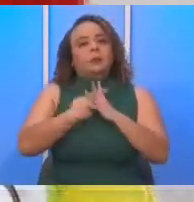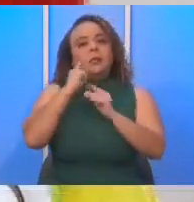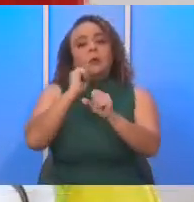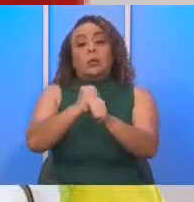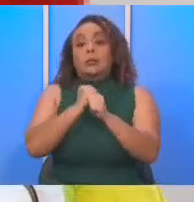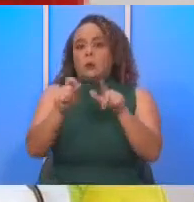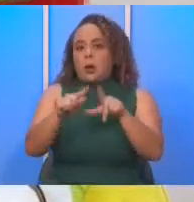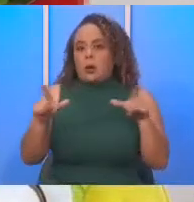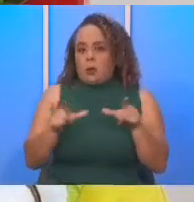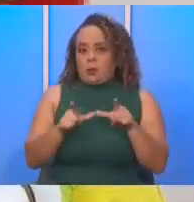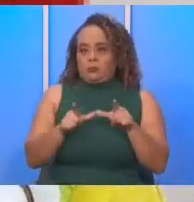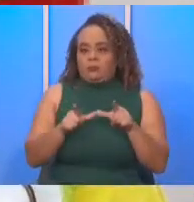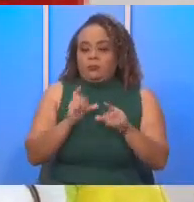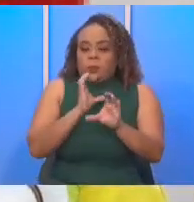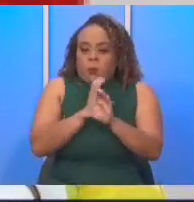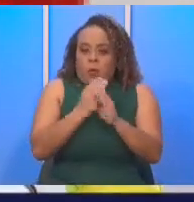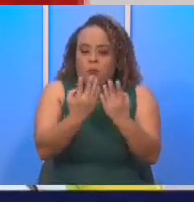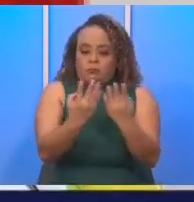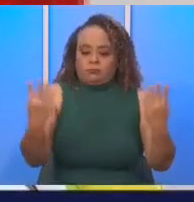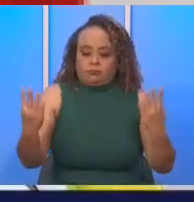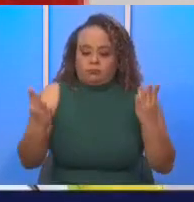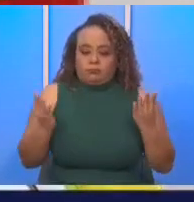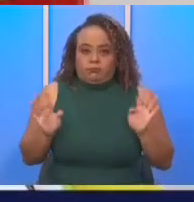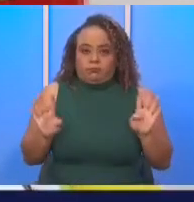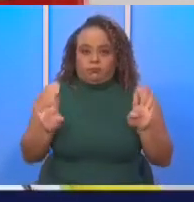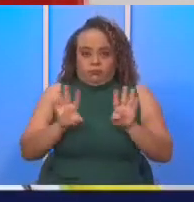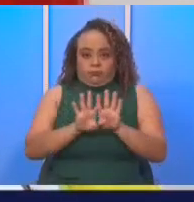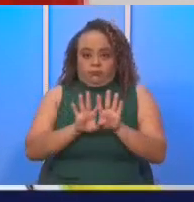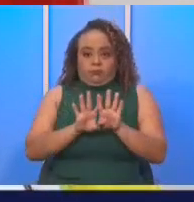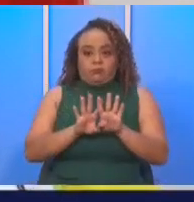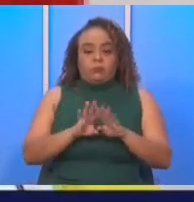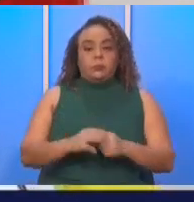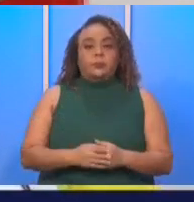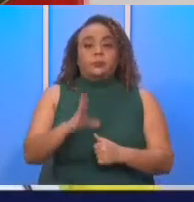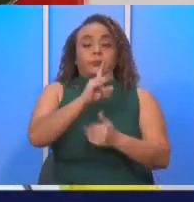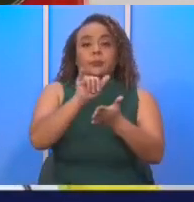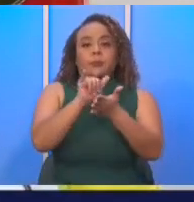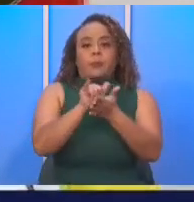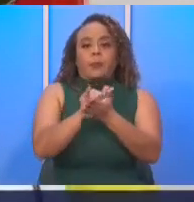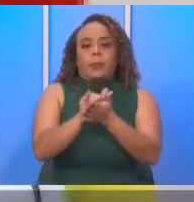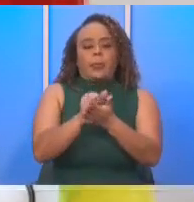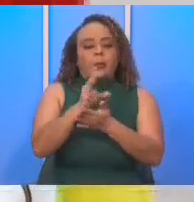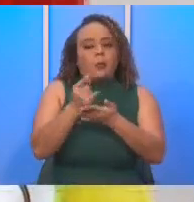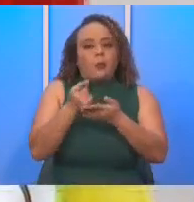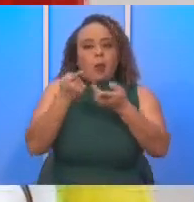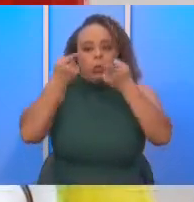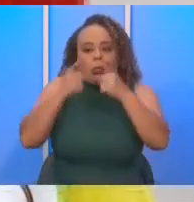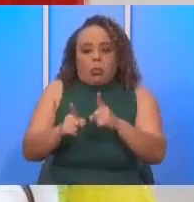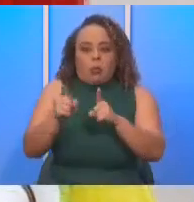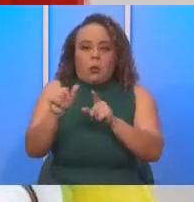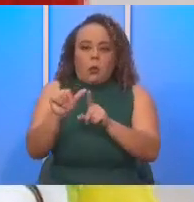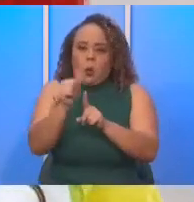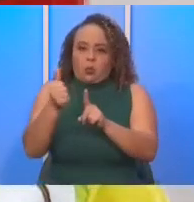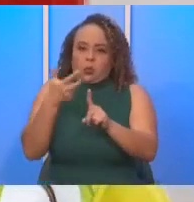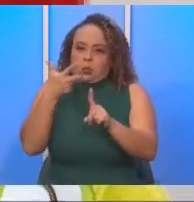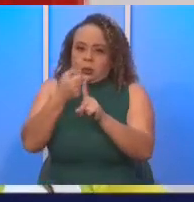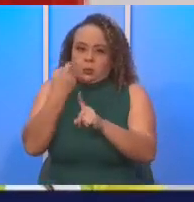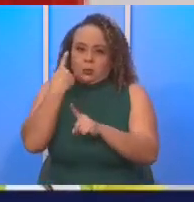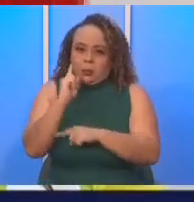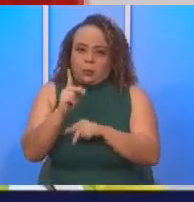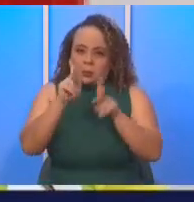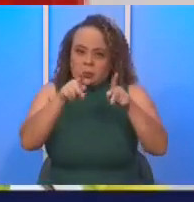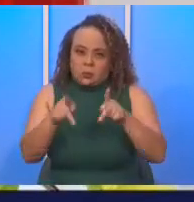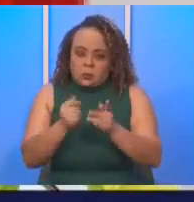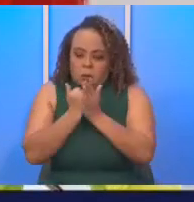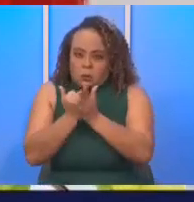asegurar la escena. Que para nosotros asegurar la escena es asegurarnos que cuando ingresemos no nos vaya a provocar algún accidente el rescatista. Por ejemplo,